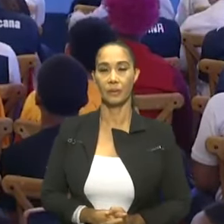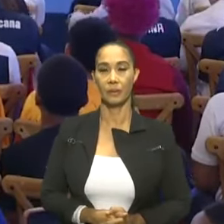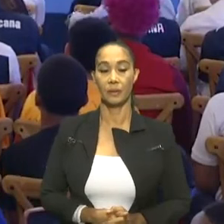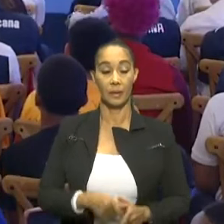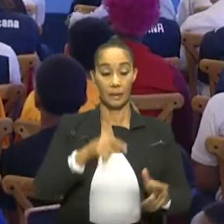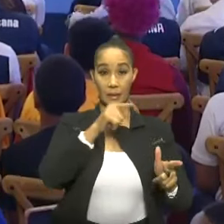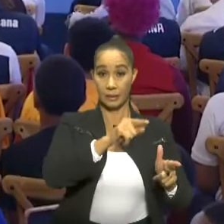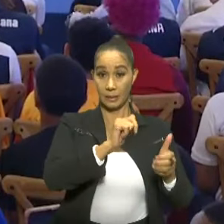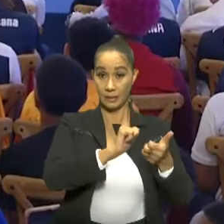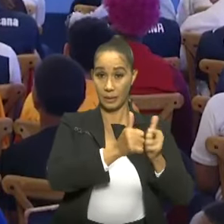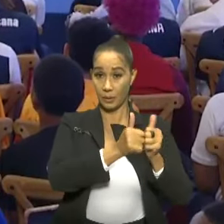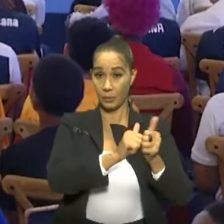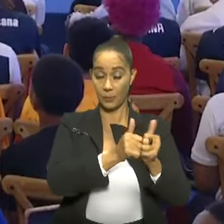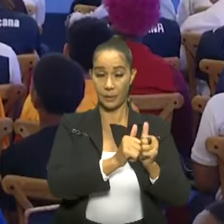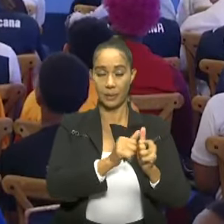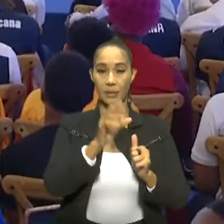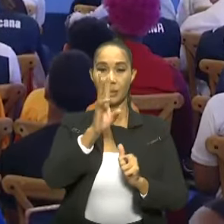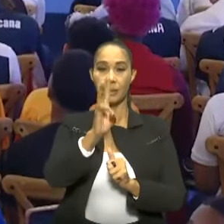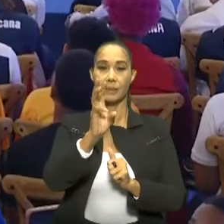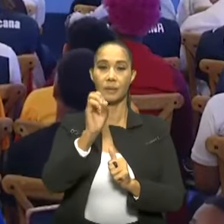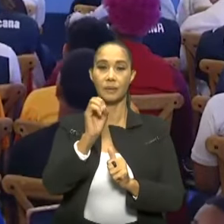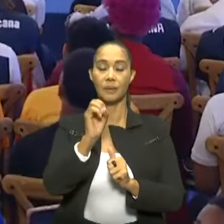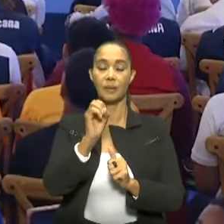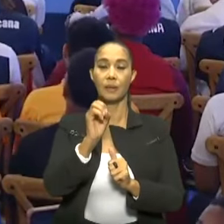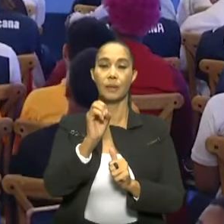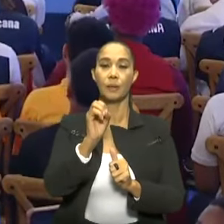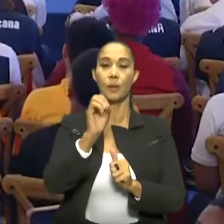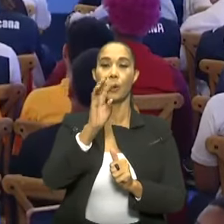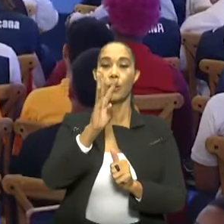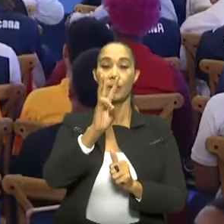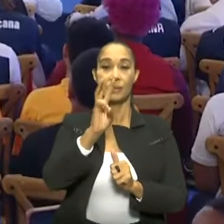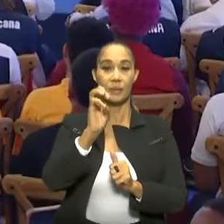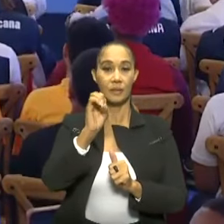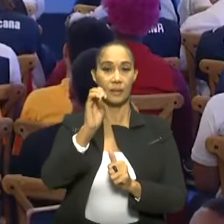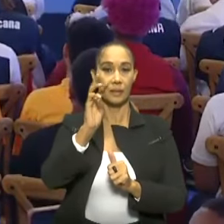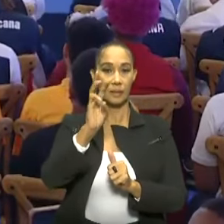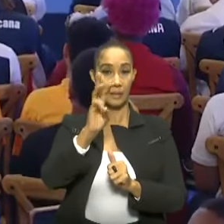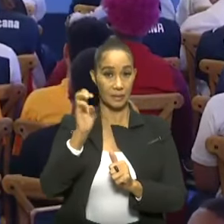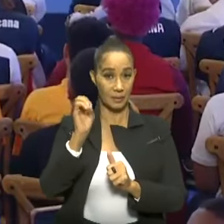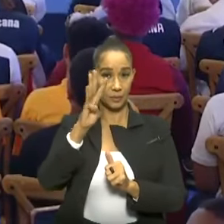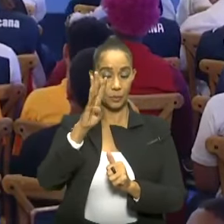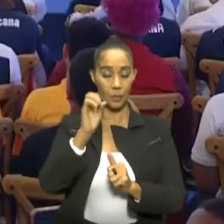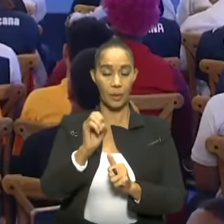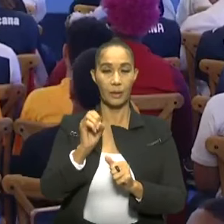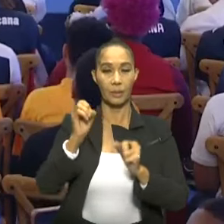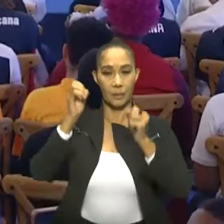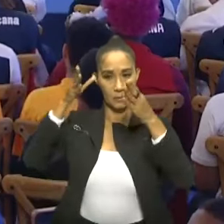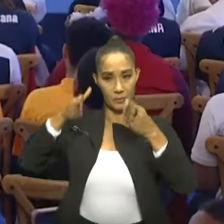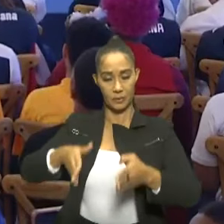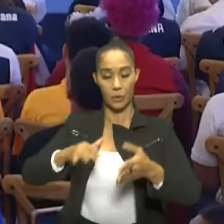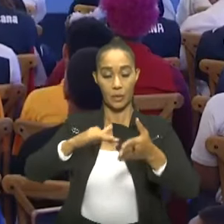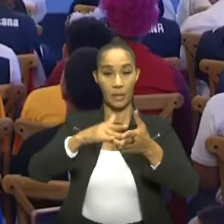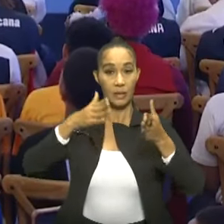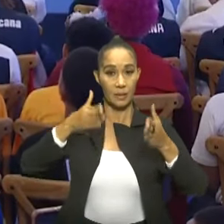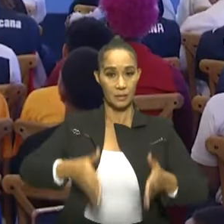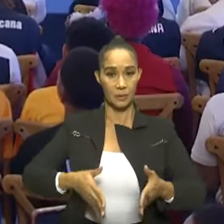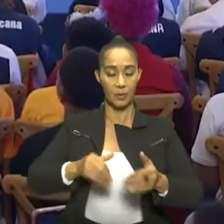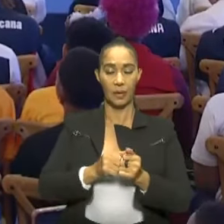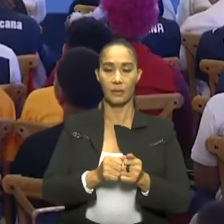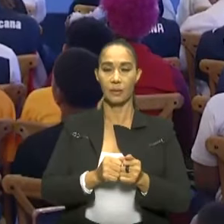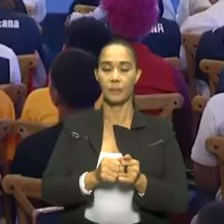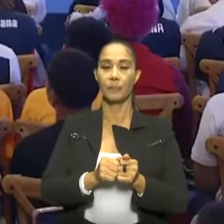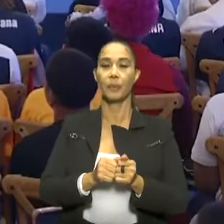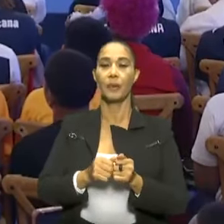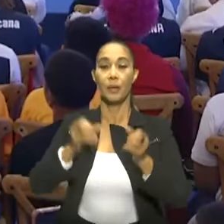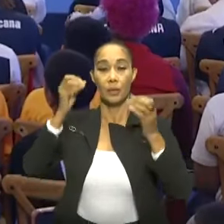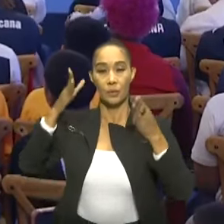en esta competencia participaron 640 estudiantes y docentes mentores del